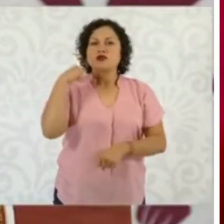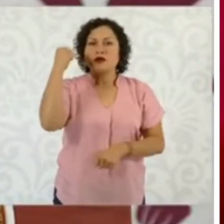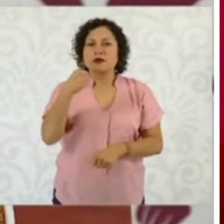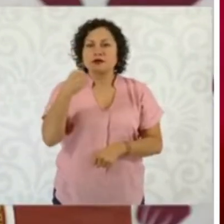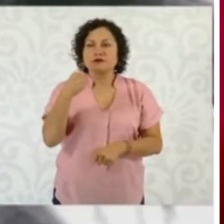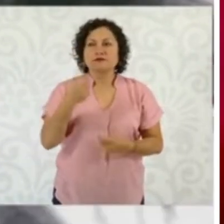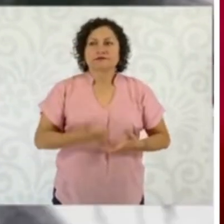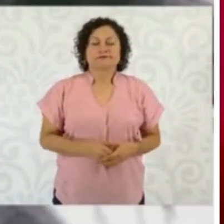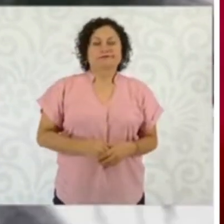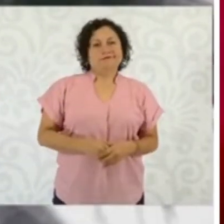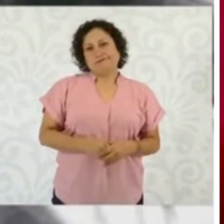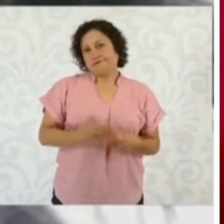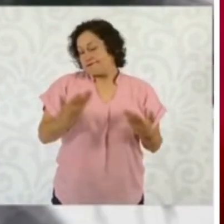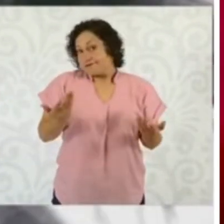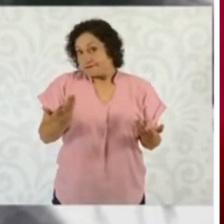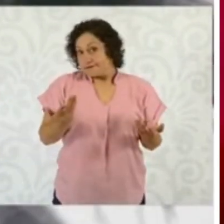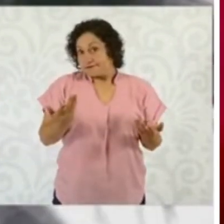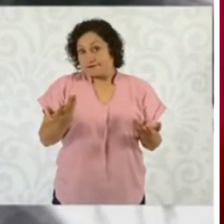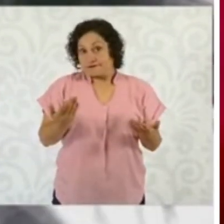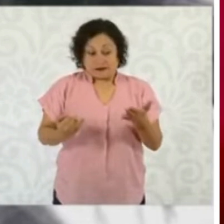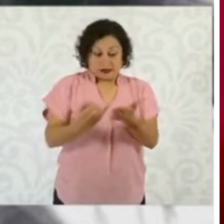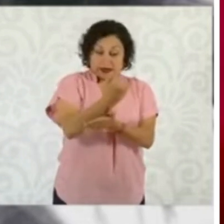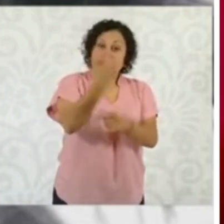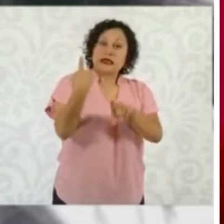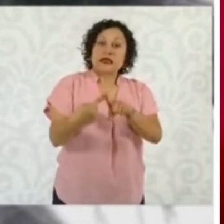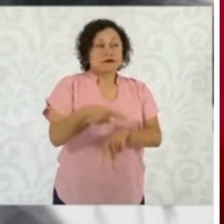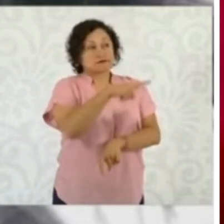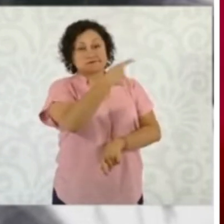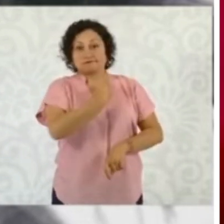Pues es un asunto de una medida que está tomando el presidente Trump.